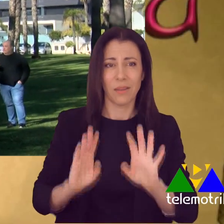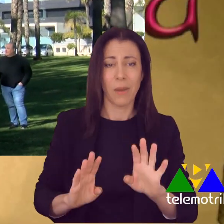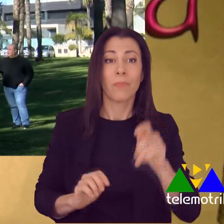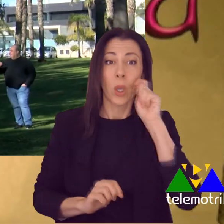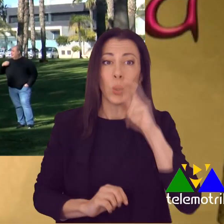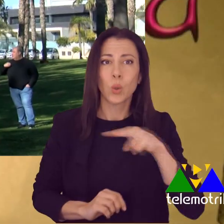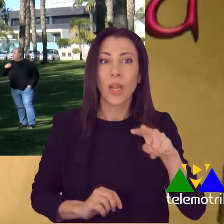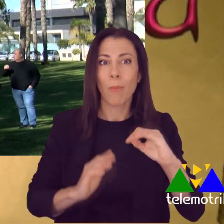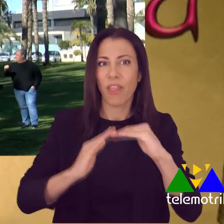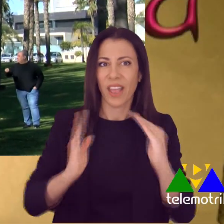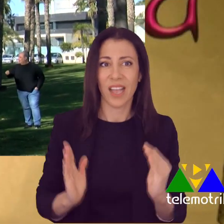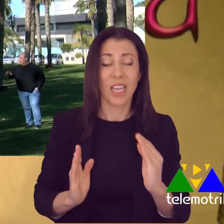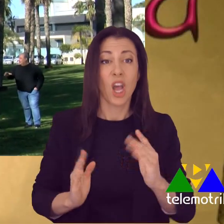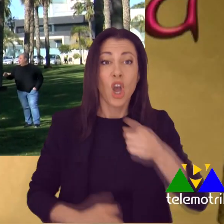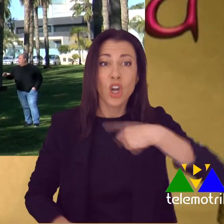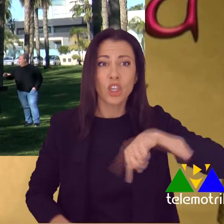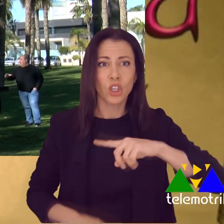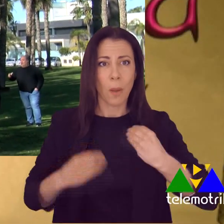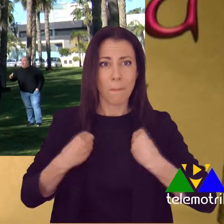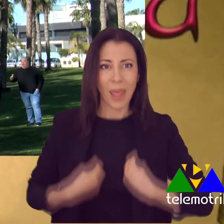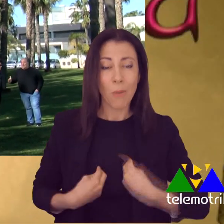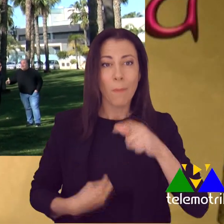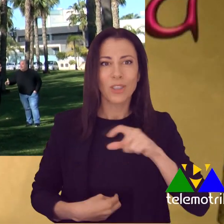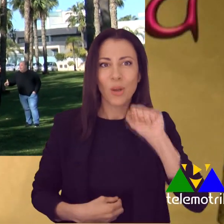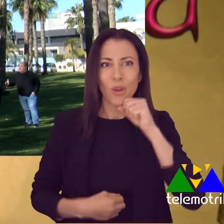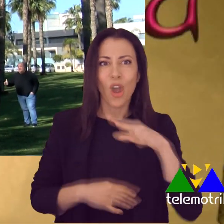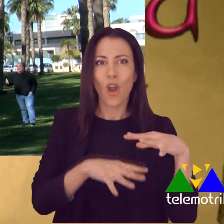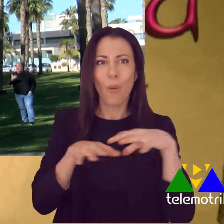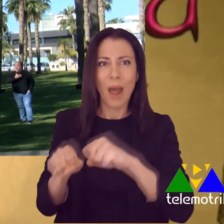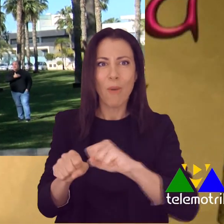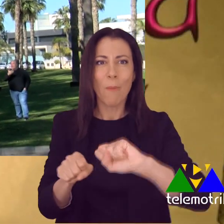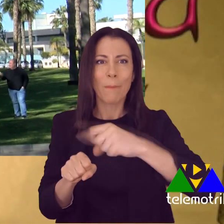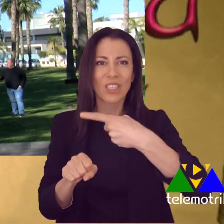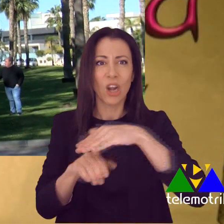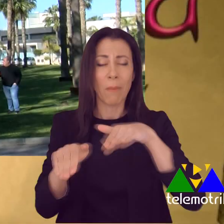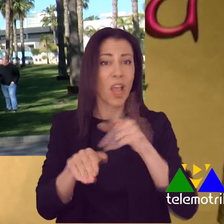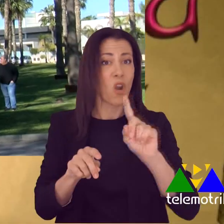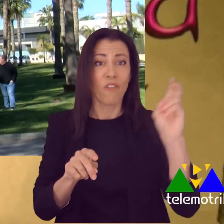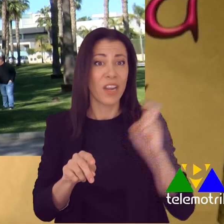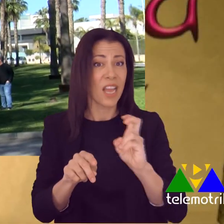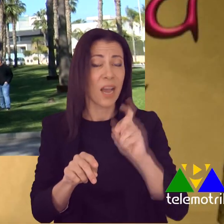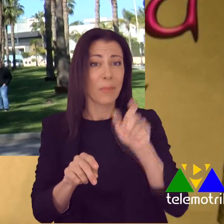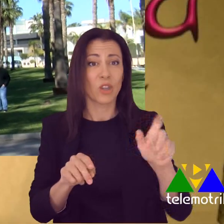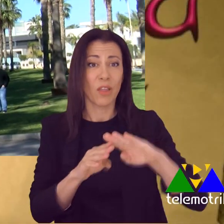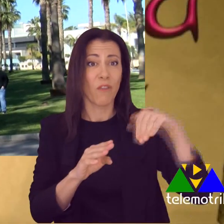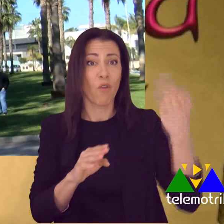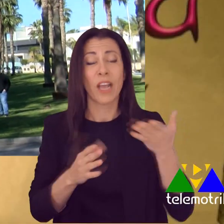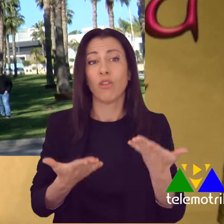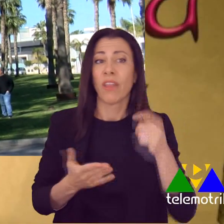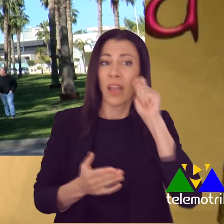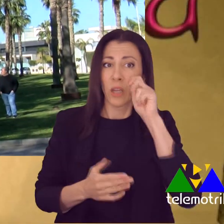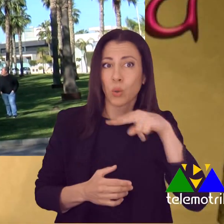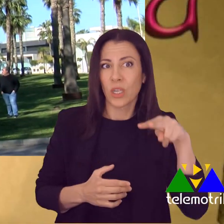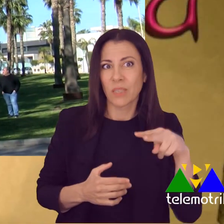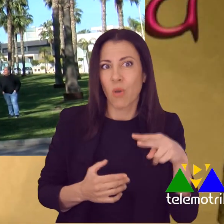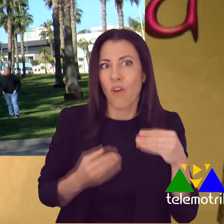al turismo de casa, es decir, éramos nosotros mismos los propios motrileños que compraban. Los que comprábamos los pisos, es decir, que no venía gente de fuera, con lo cual turismo relativo, ¿no?